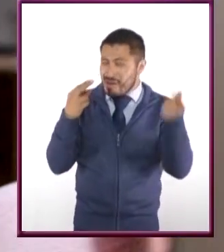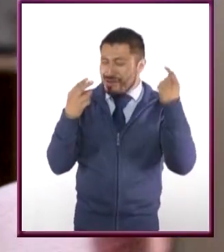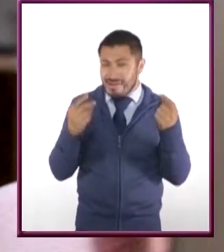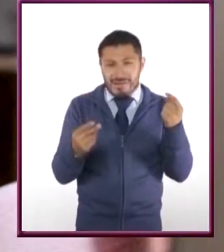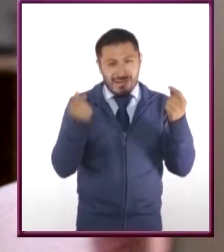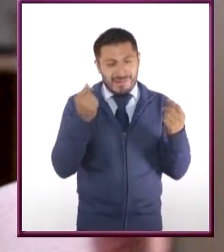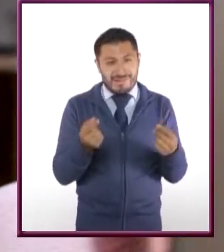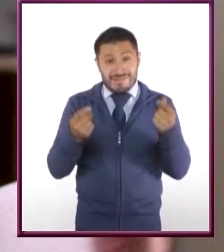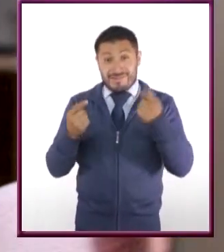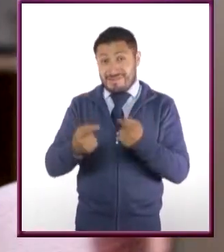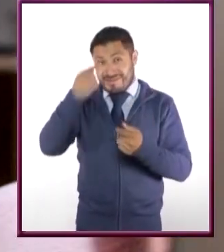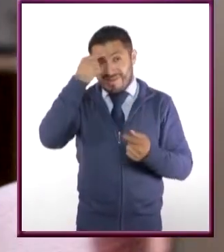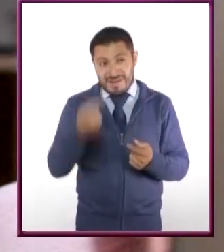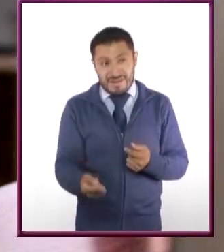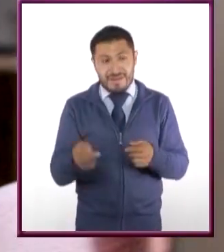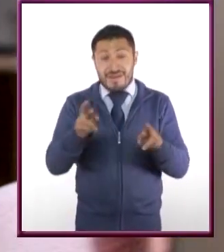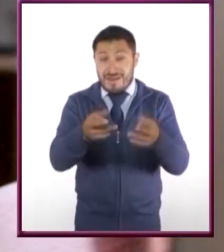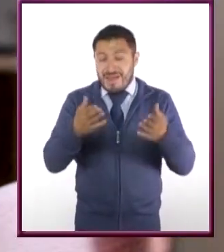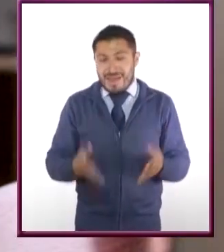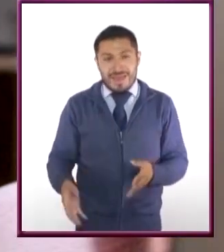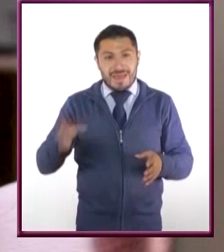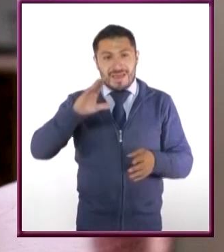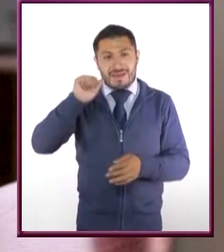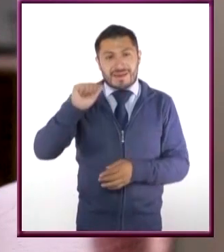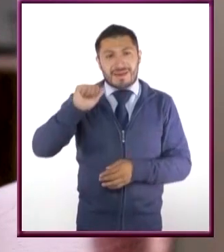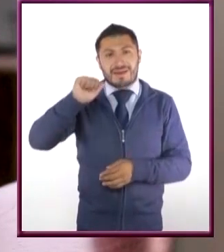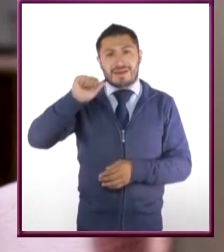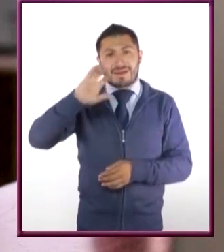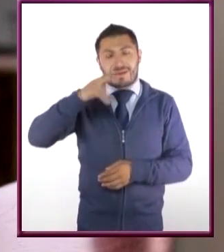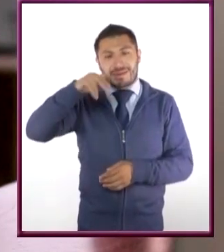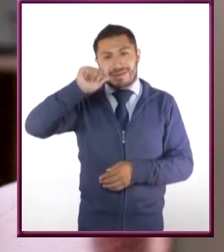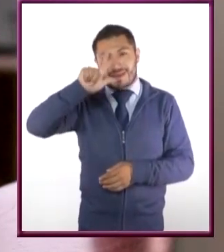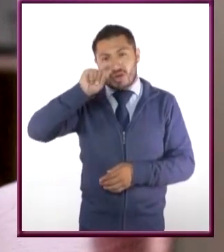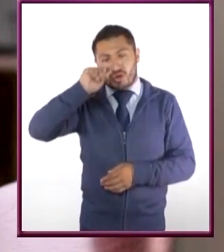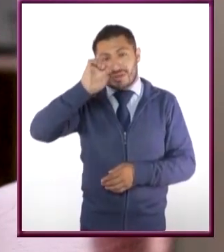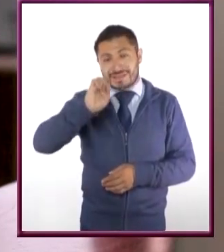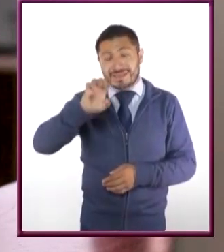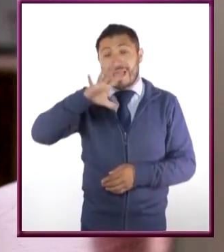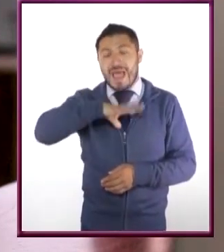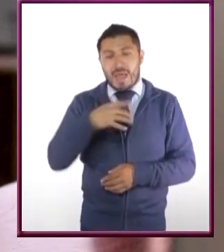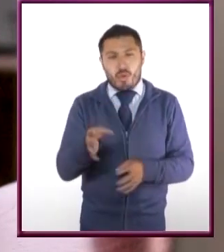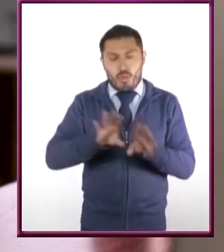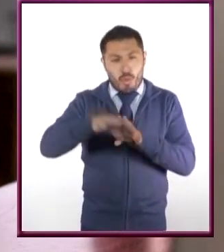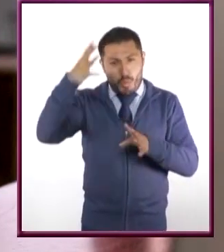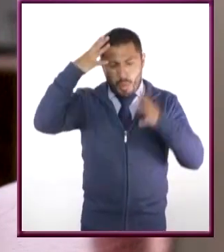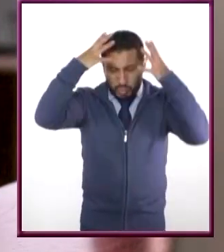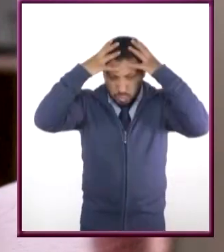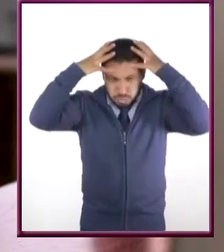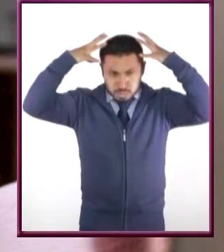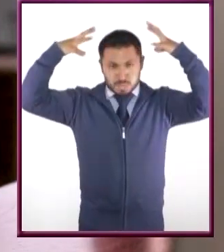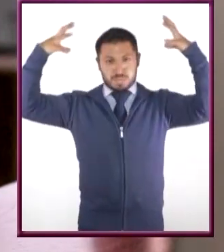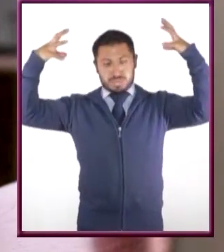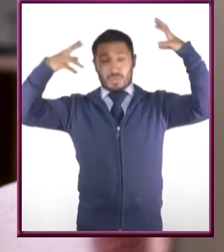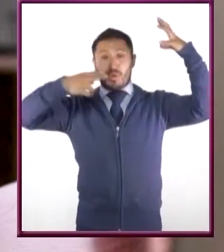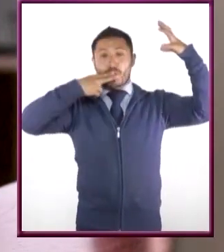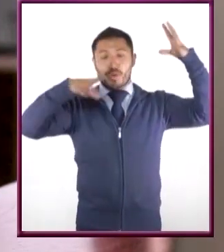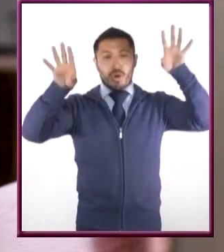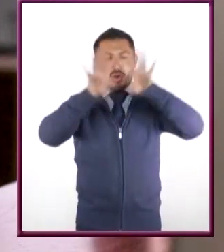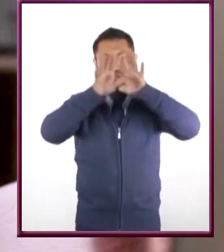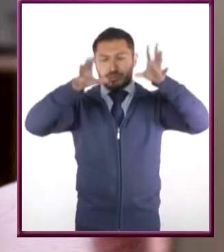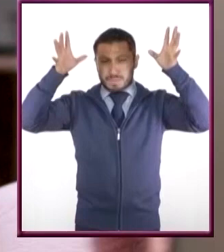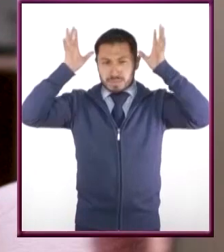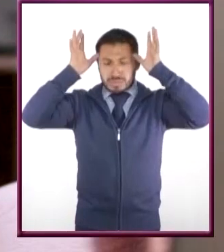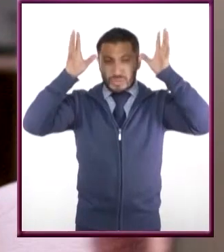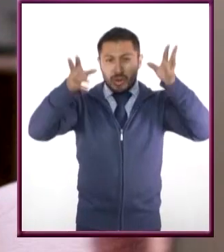para recibirlo. Los cachalotes son estos animales que tienen una gran cabeza y esa cabeza funciona como si